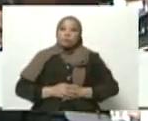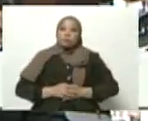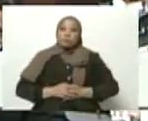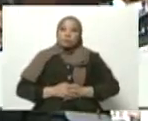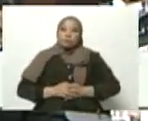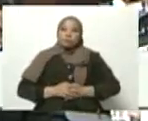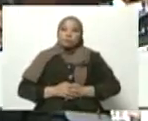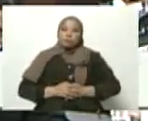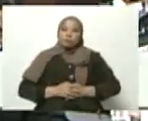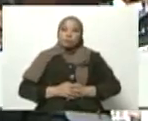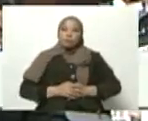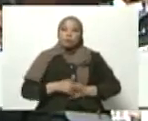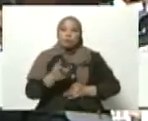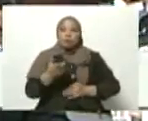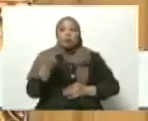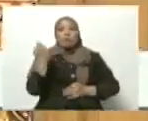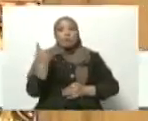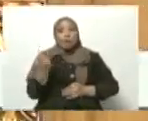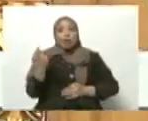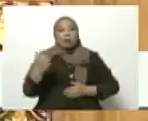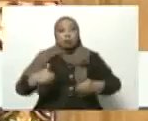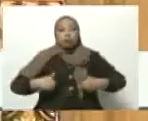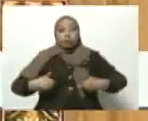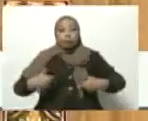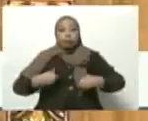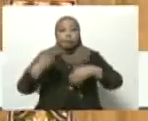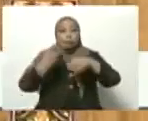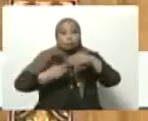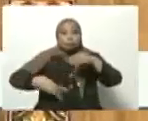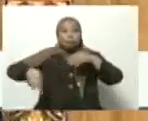que todavía esto no ha terminado y va para peor.